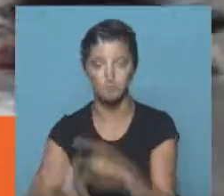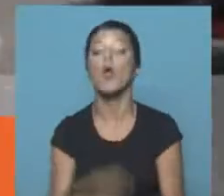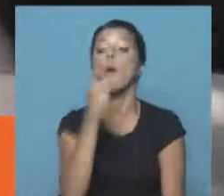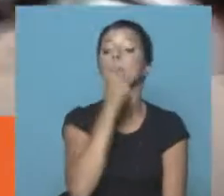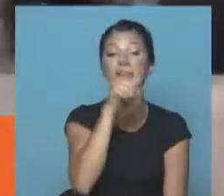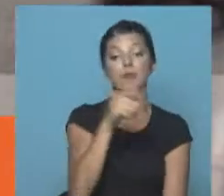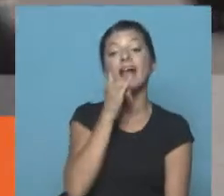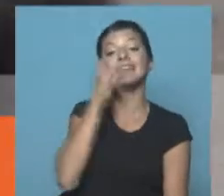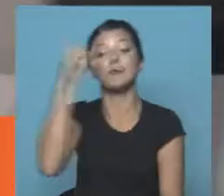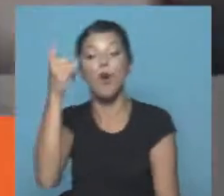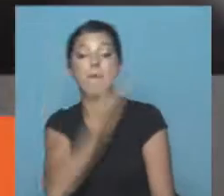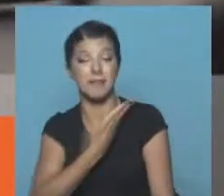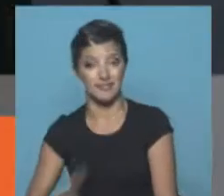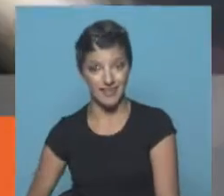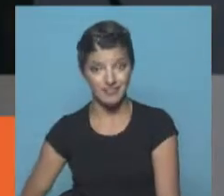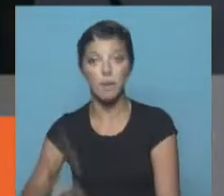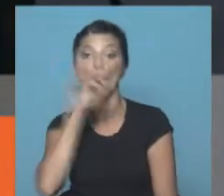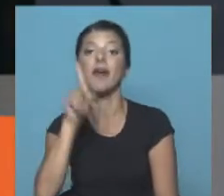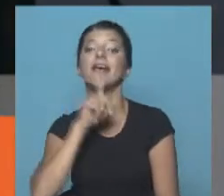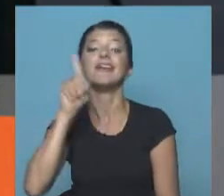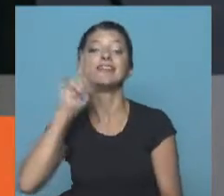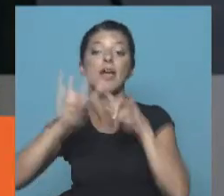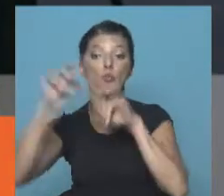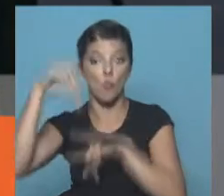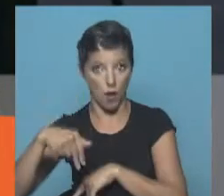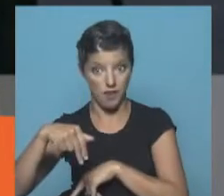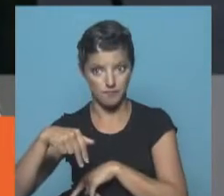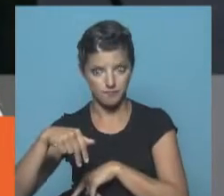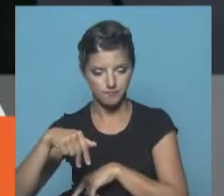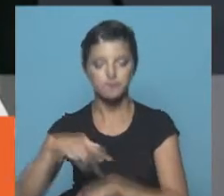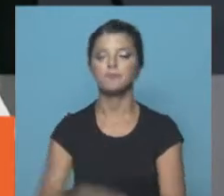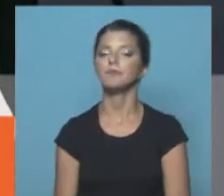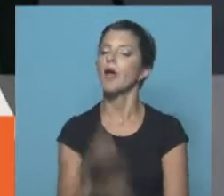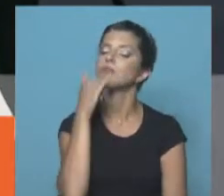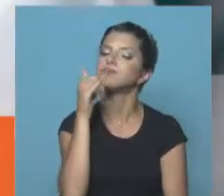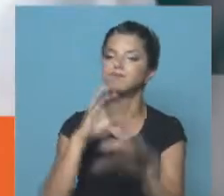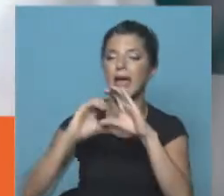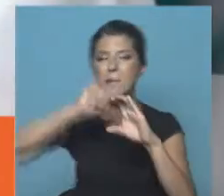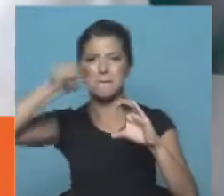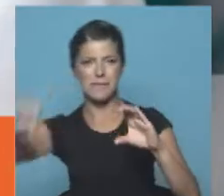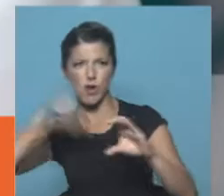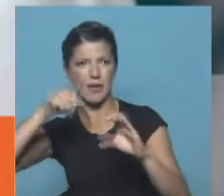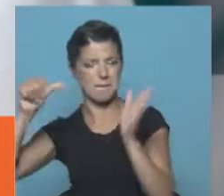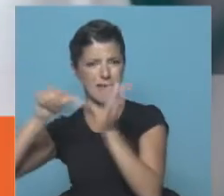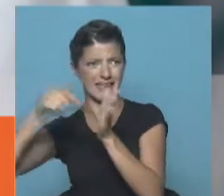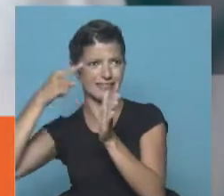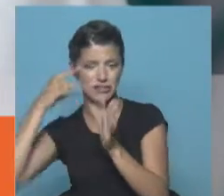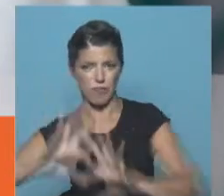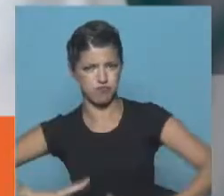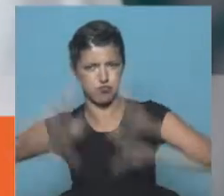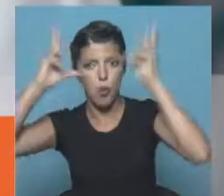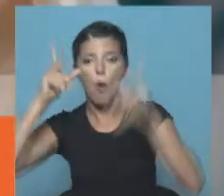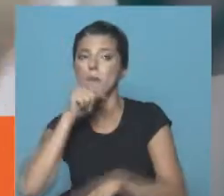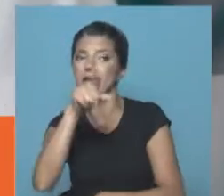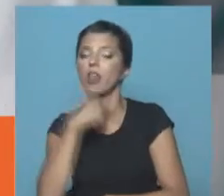llamada telefónica a la presidenta de Taiwán, Tsai Ing-wen. La comunicación despertó la furia de Beijing, que no acepta sus